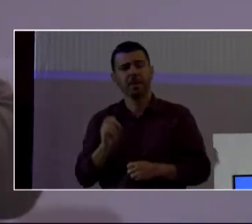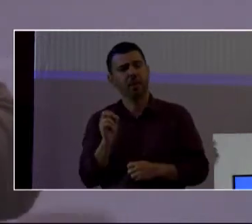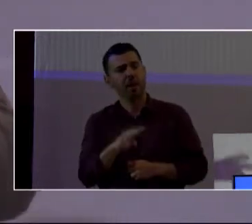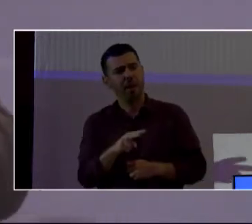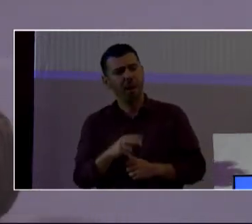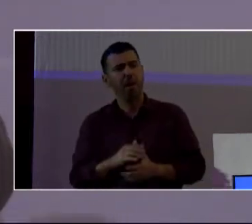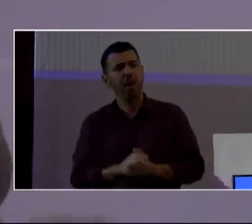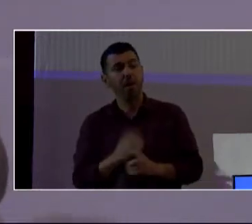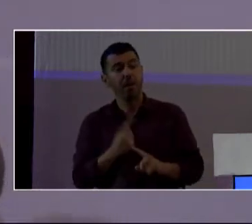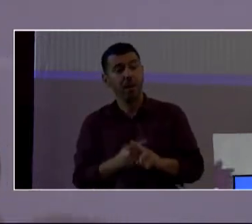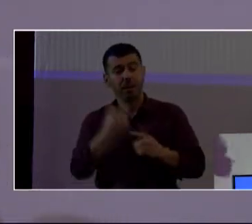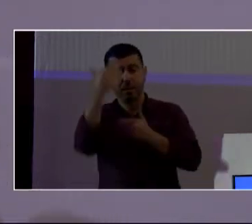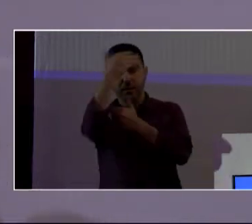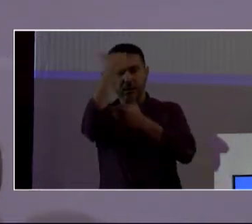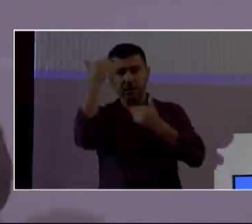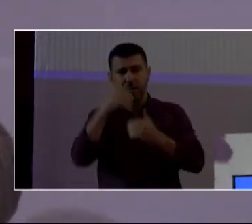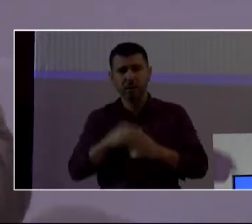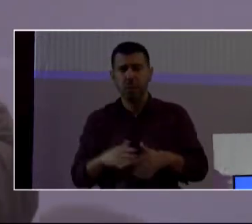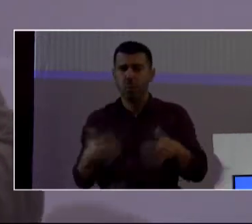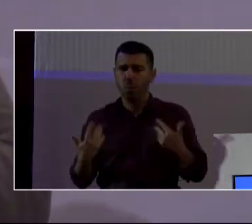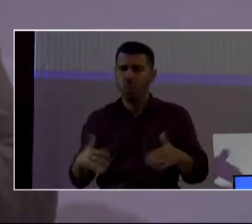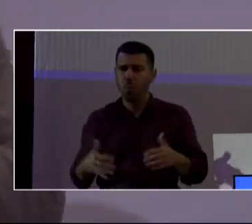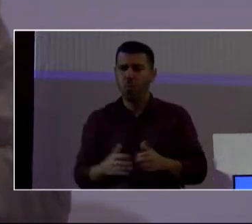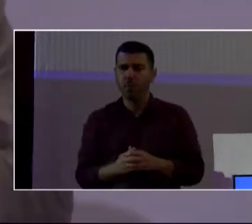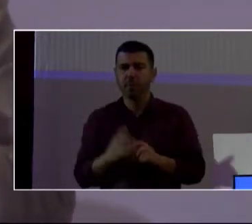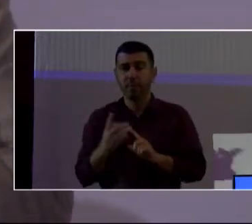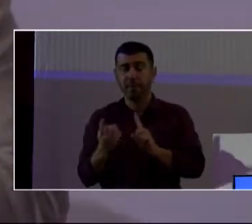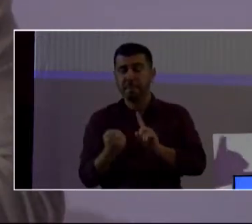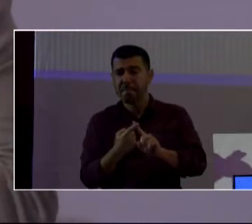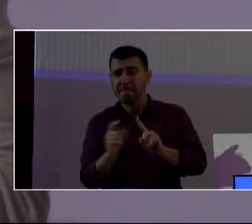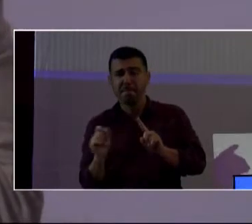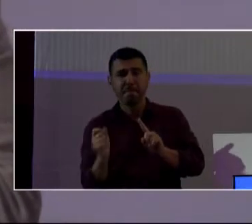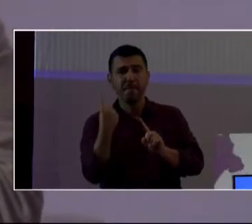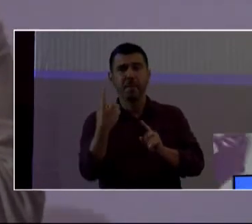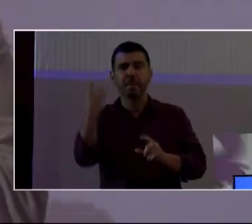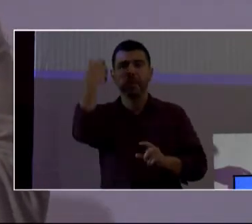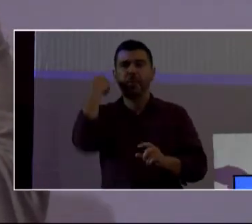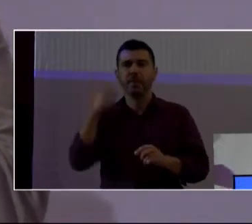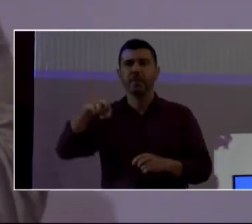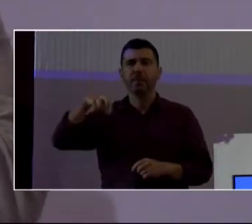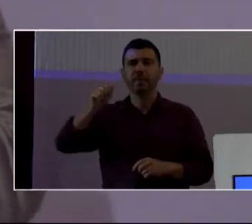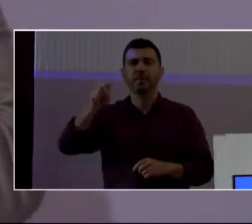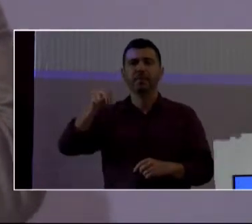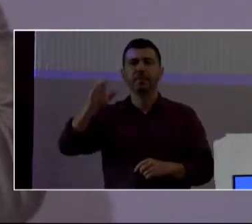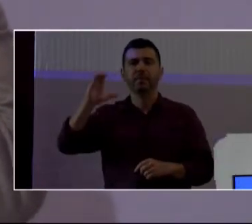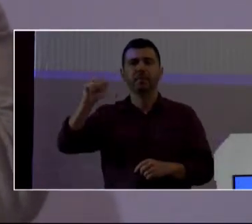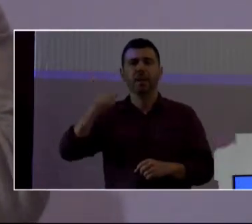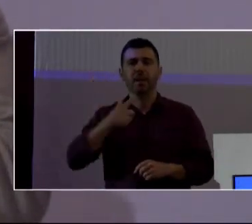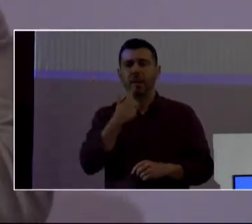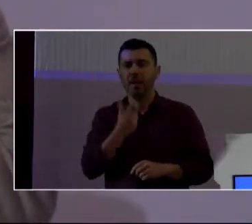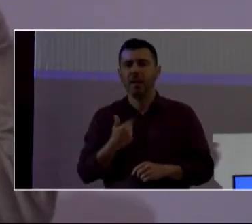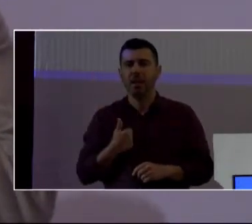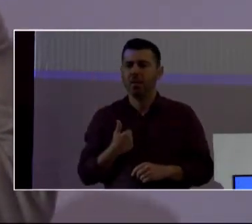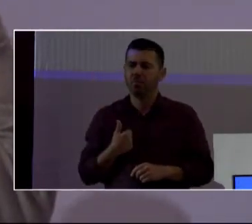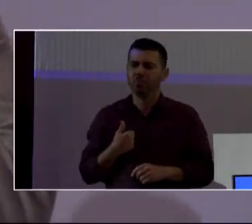cuando recibimos los primeros guerrilleros en Panaca, nos dijeron, alguna gente inclusive de la familia, aquí no va a volver nadie.